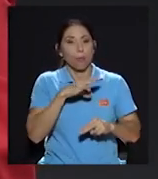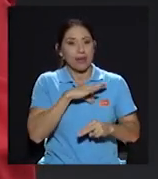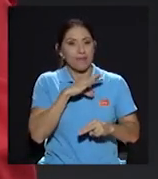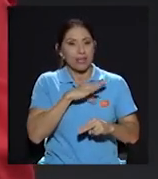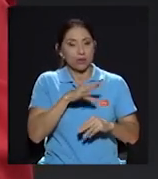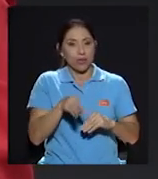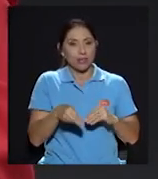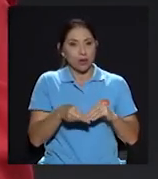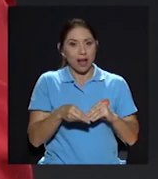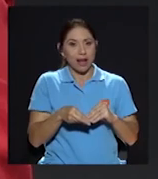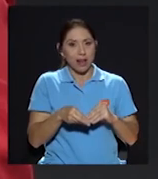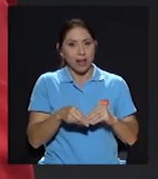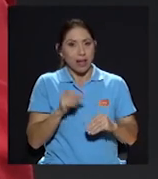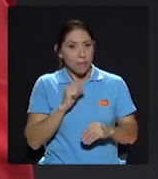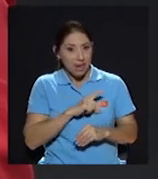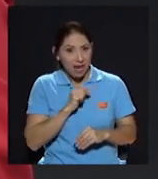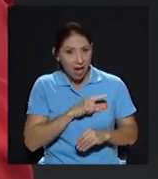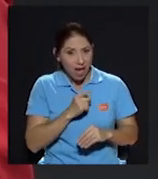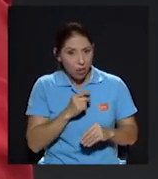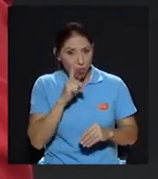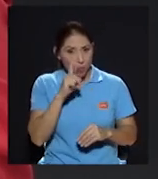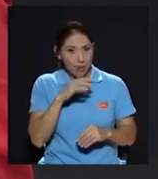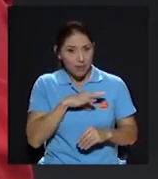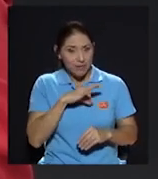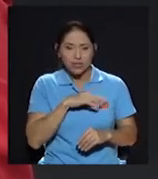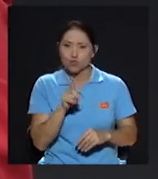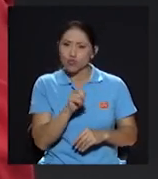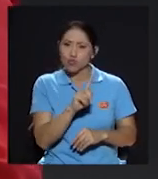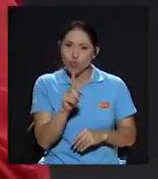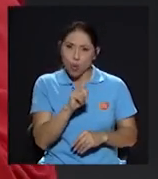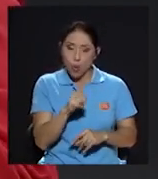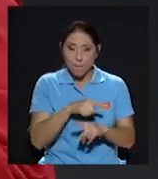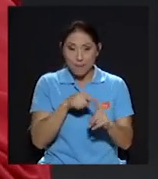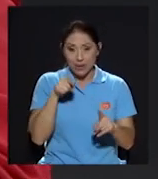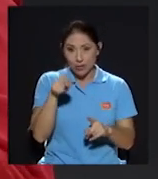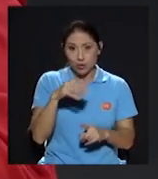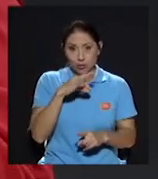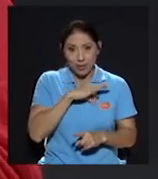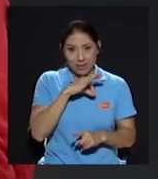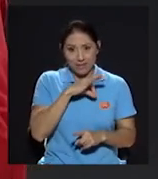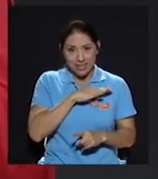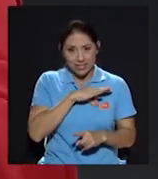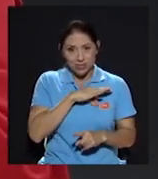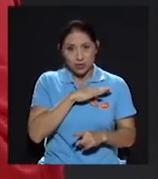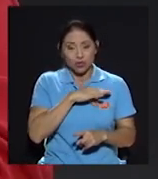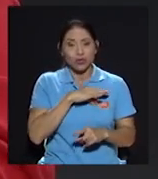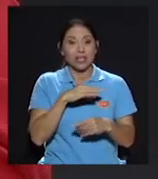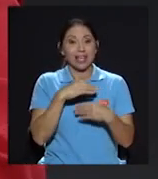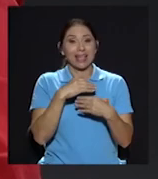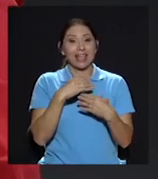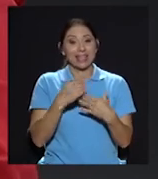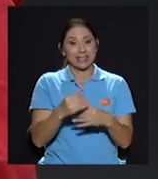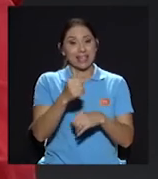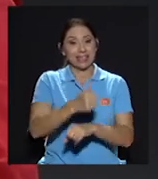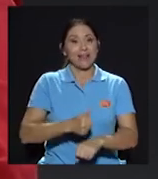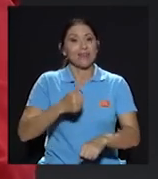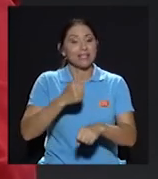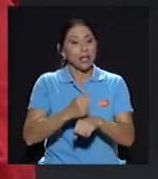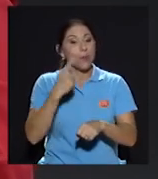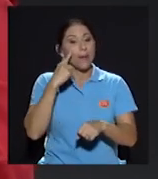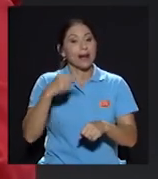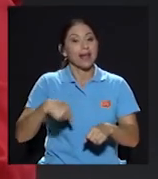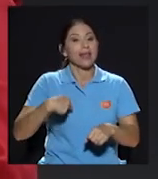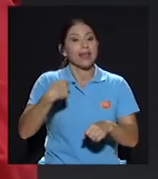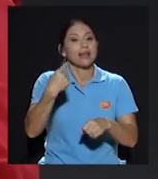el beneficio lo que sucede es que esos beneficios que fueron conceptualizados para hacer correctivos en determinado momento